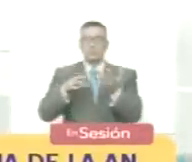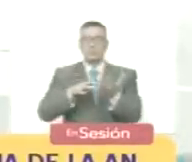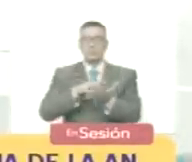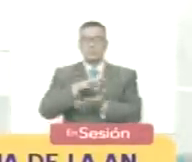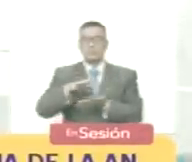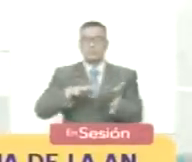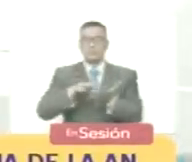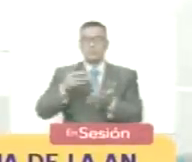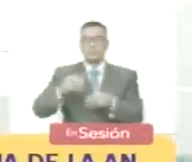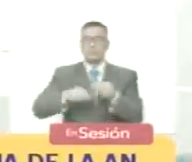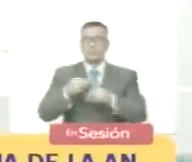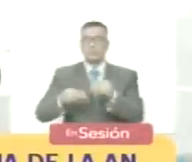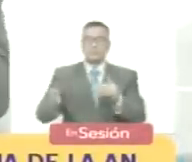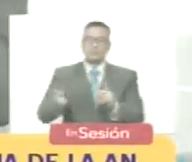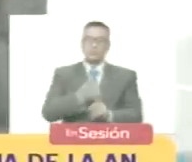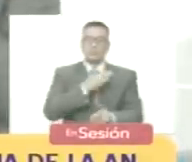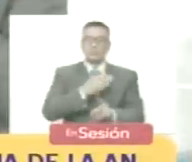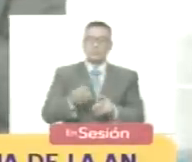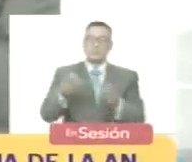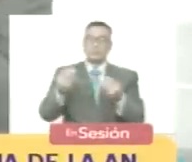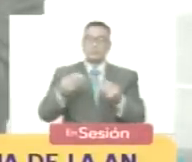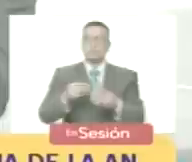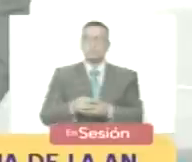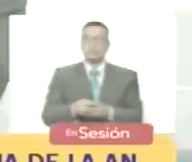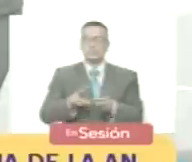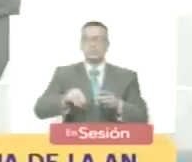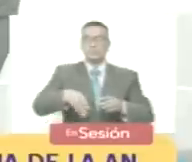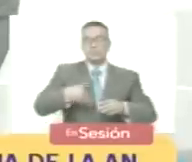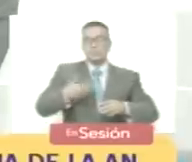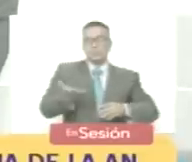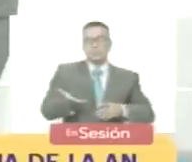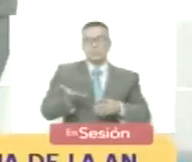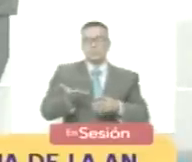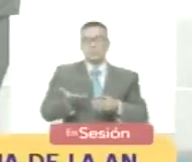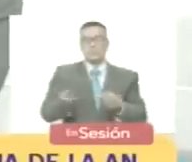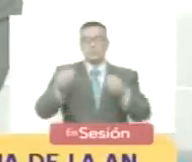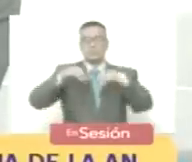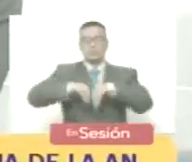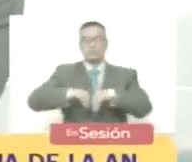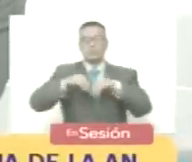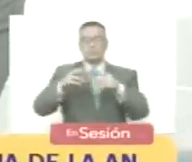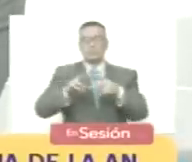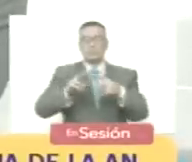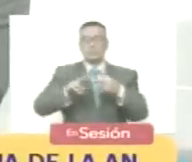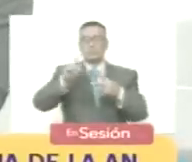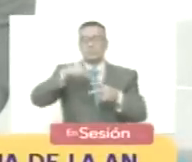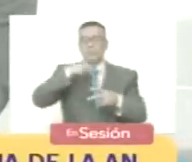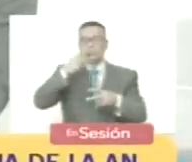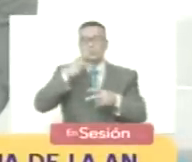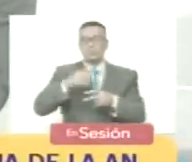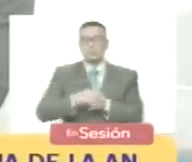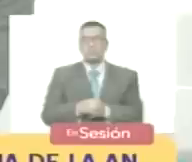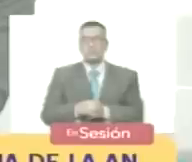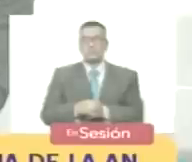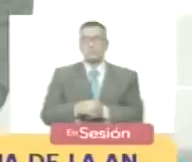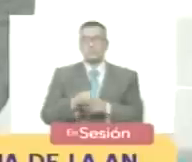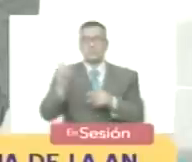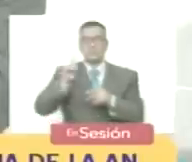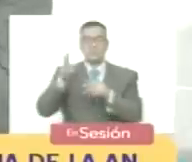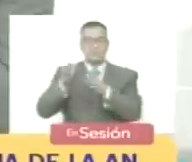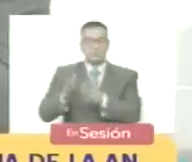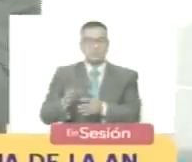hizo, cuánta posibilidad de reconciliación entre factores políticos, entre